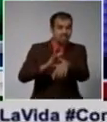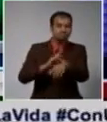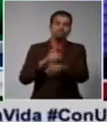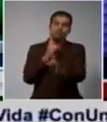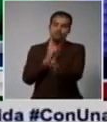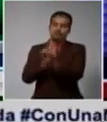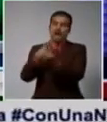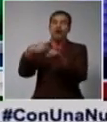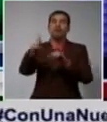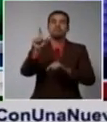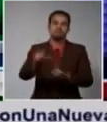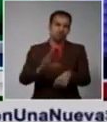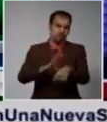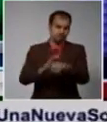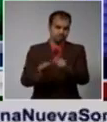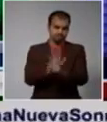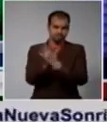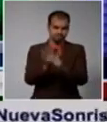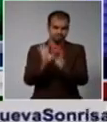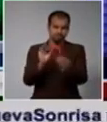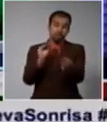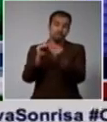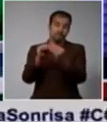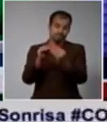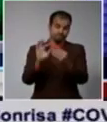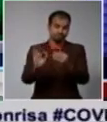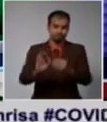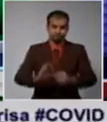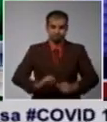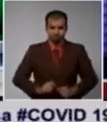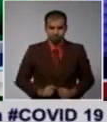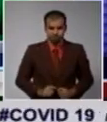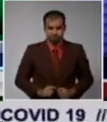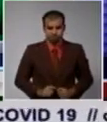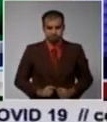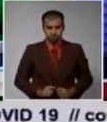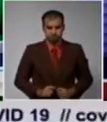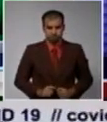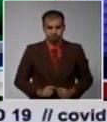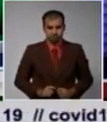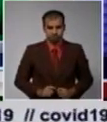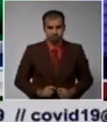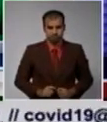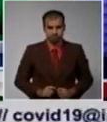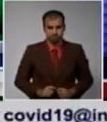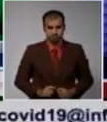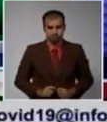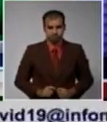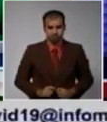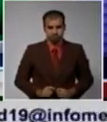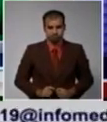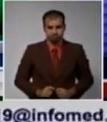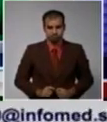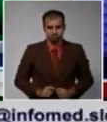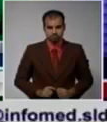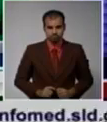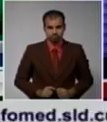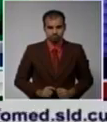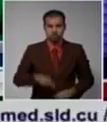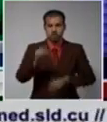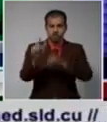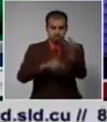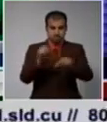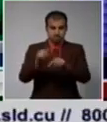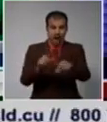contacto de un caso confirmado. 10 de los 735 diagnosticados con fuente de infección